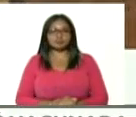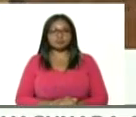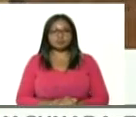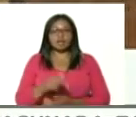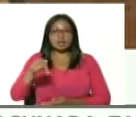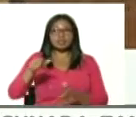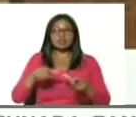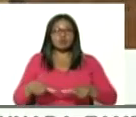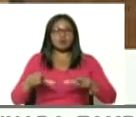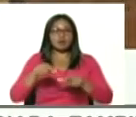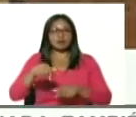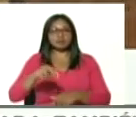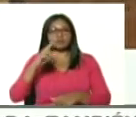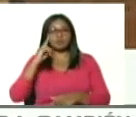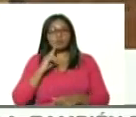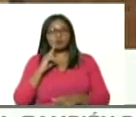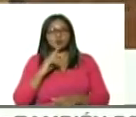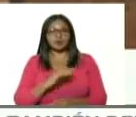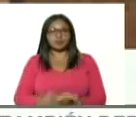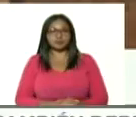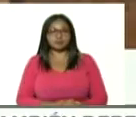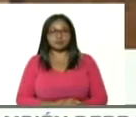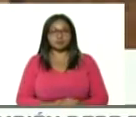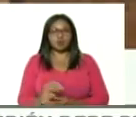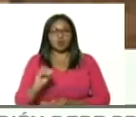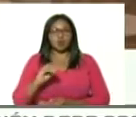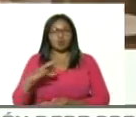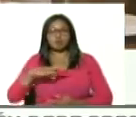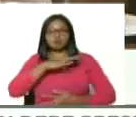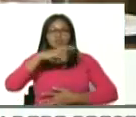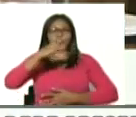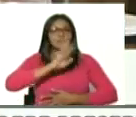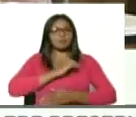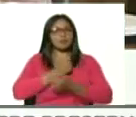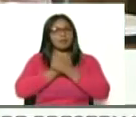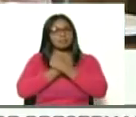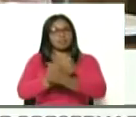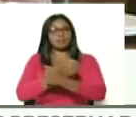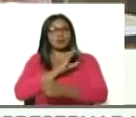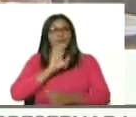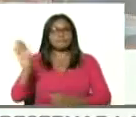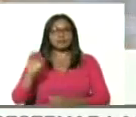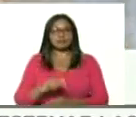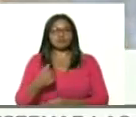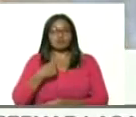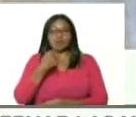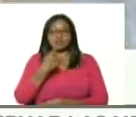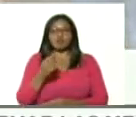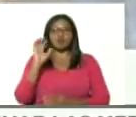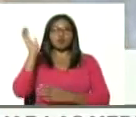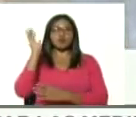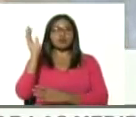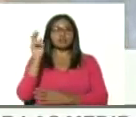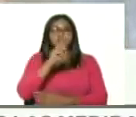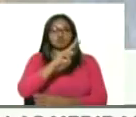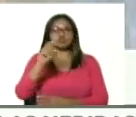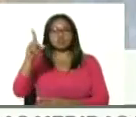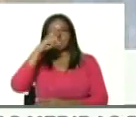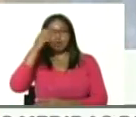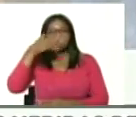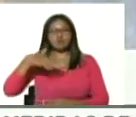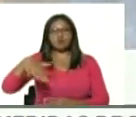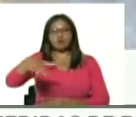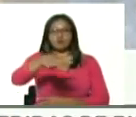este Salón Simón Bolívar, con el espíritu más grande de amor a la patria, yo les digo al Congreso Bicentenario de los